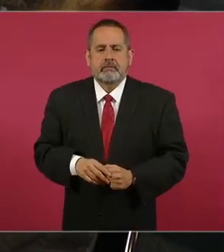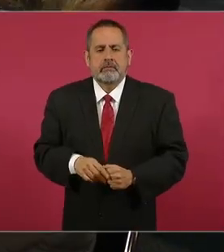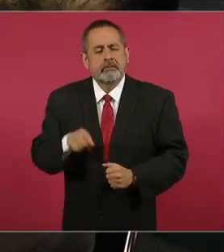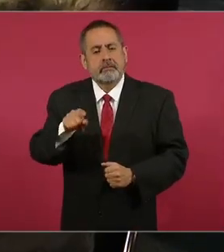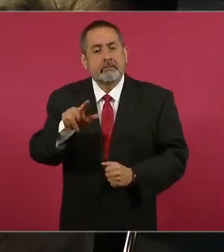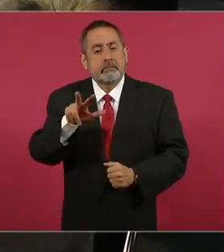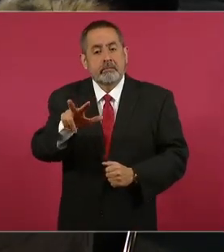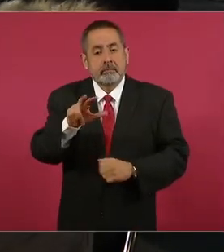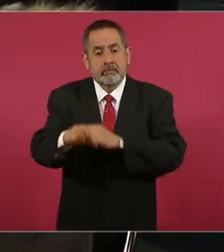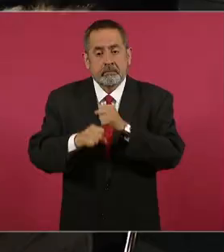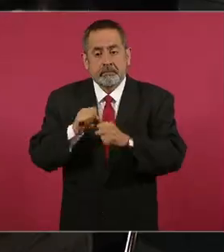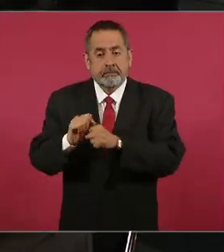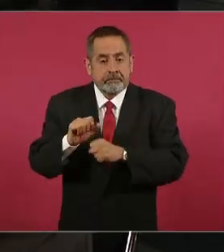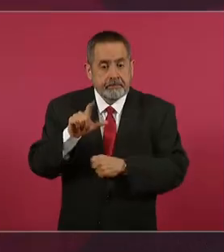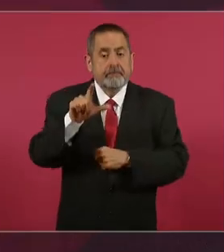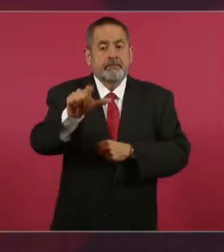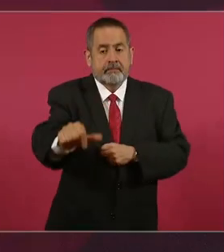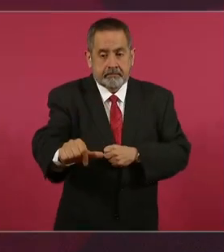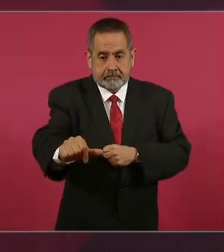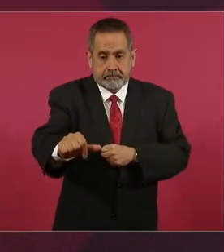18 años después,